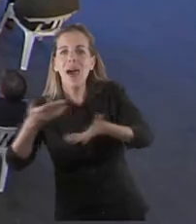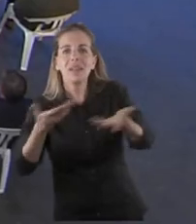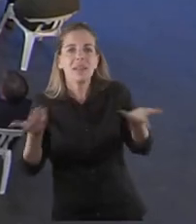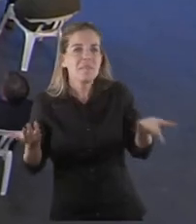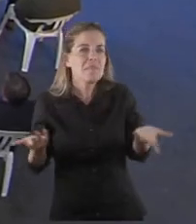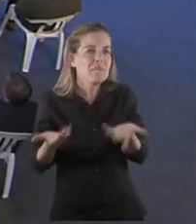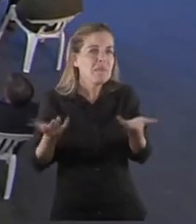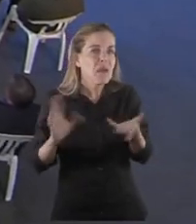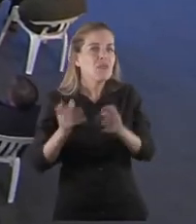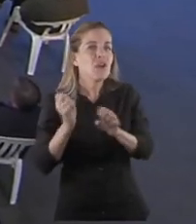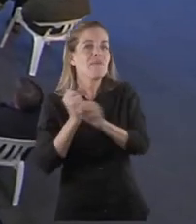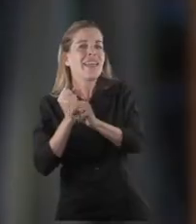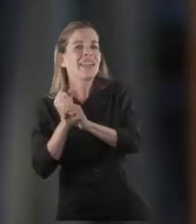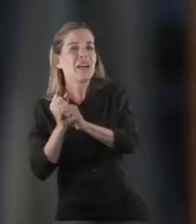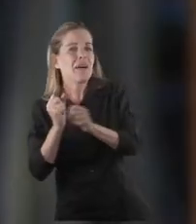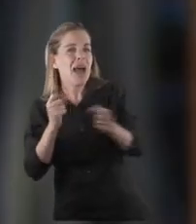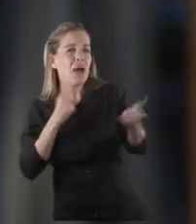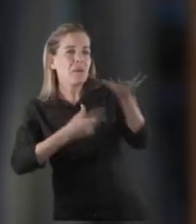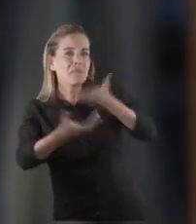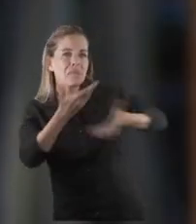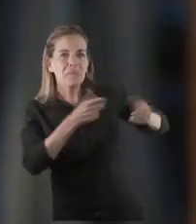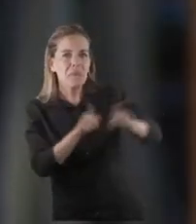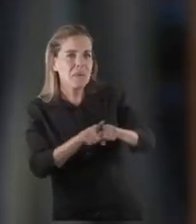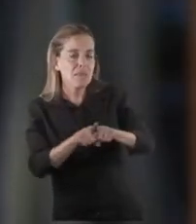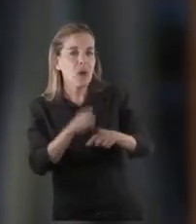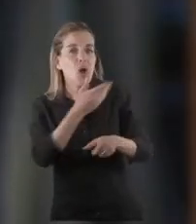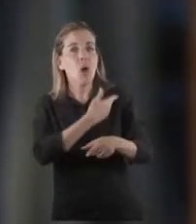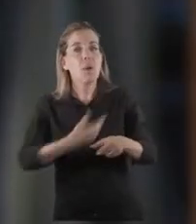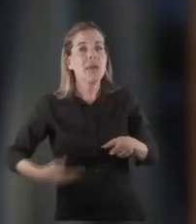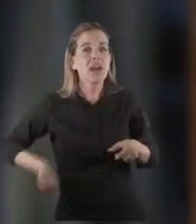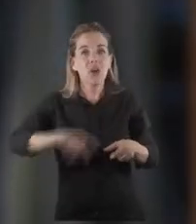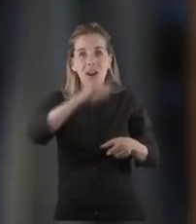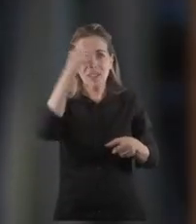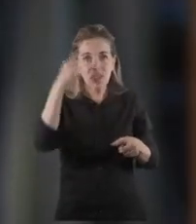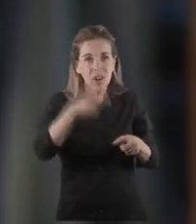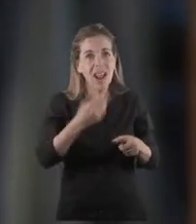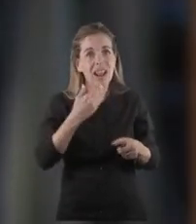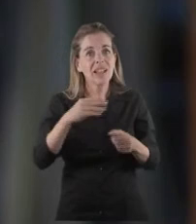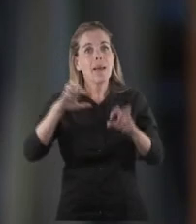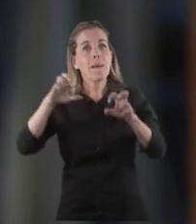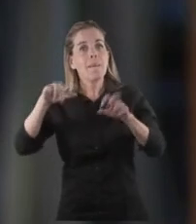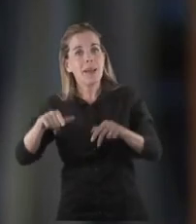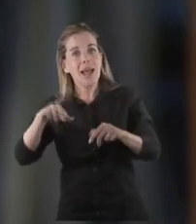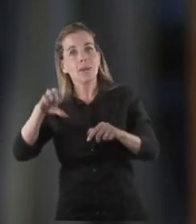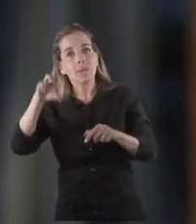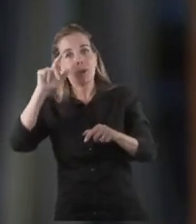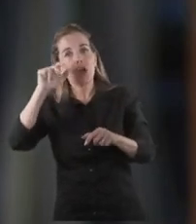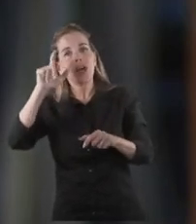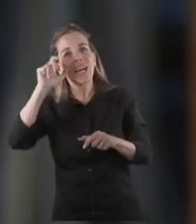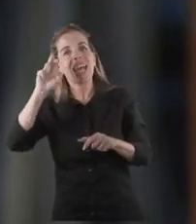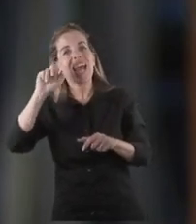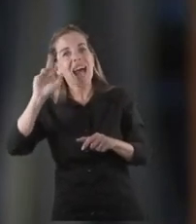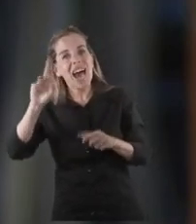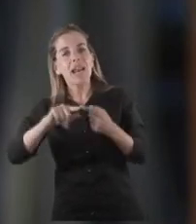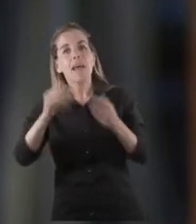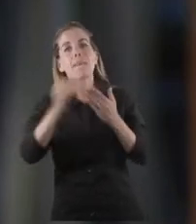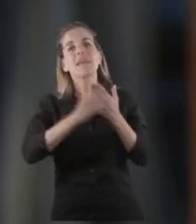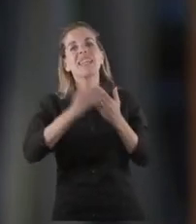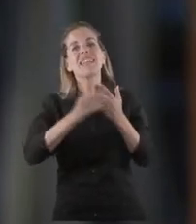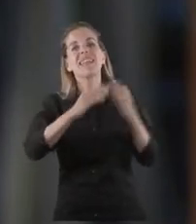En donde el gobierno nacional, por medio del Procrear y el Ministerio de Hábitat,